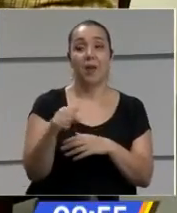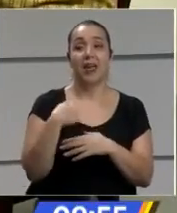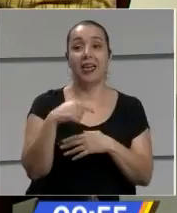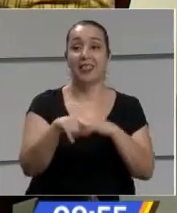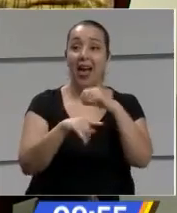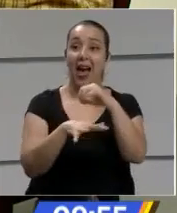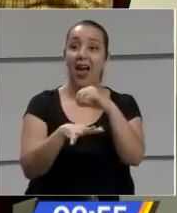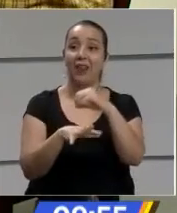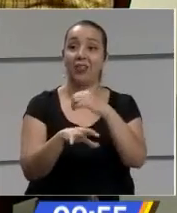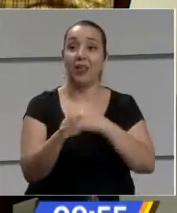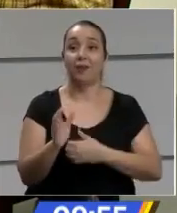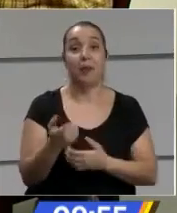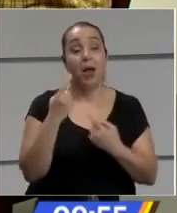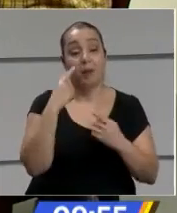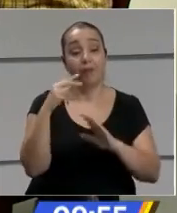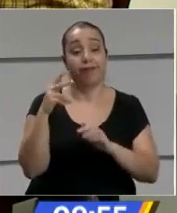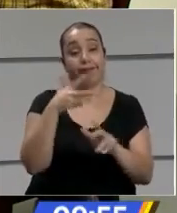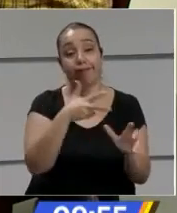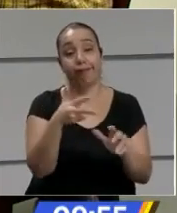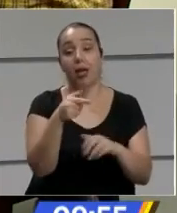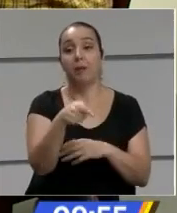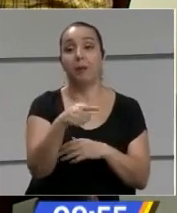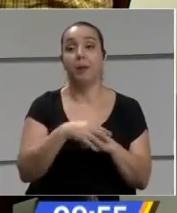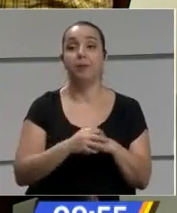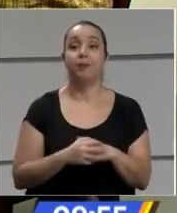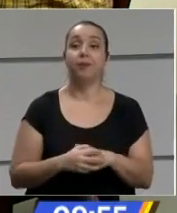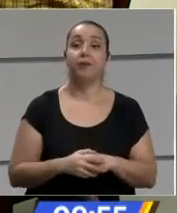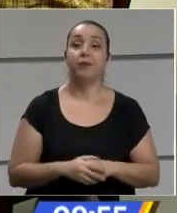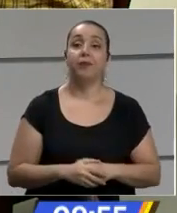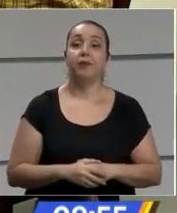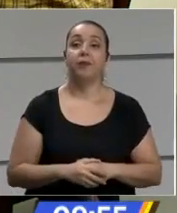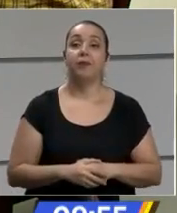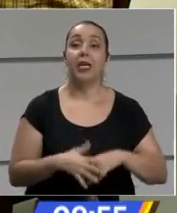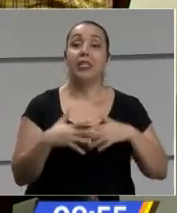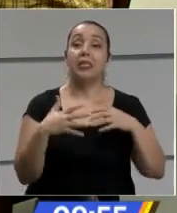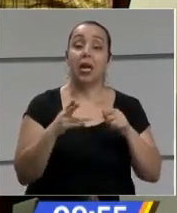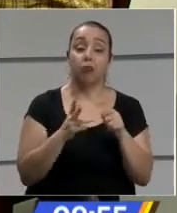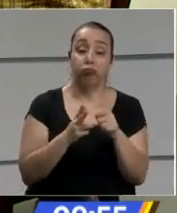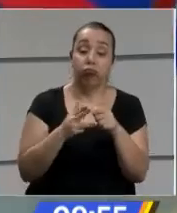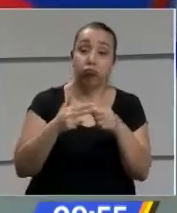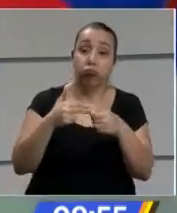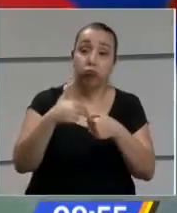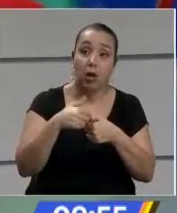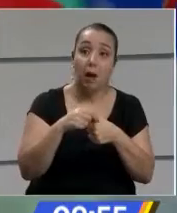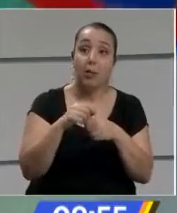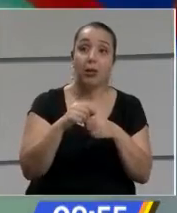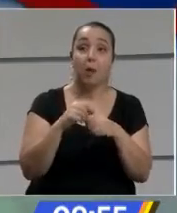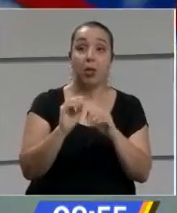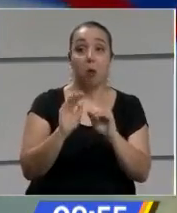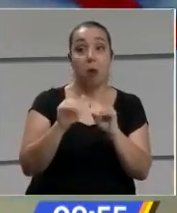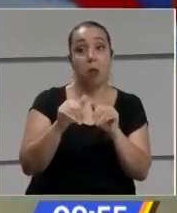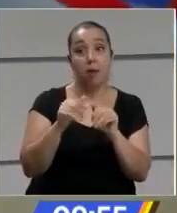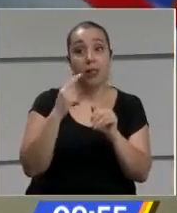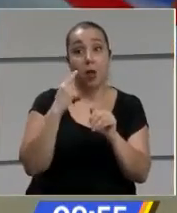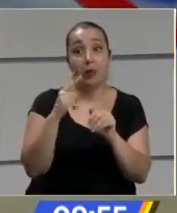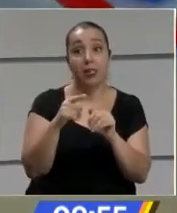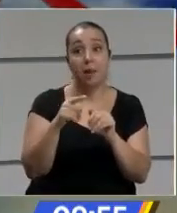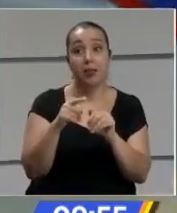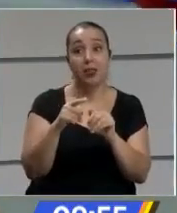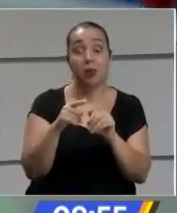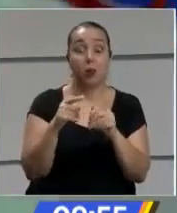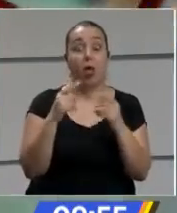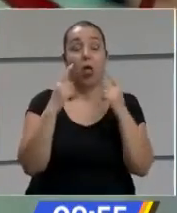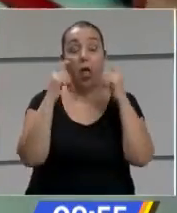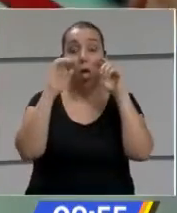Mauricio, creo, voy a ponérsela a Mauricio más ahí. Recortamos unos circulitos, le bajamos un poco más y a la mía